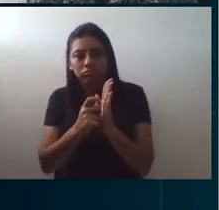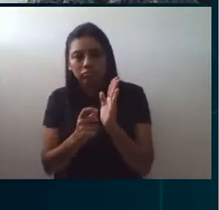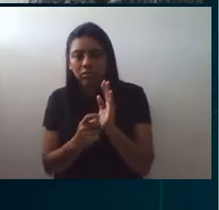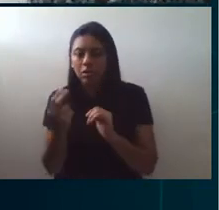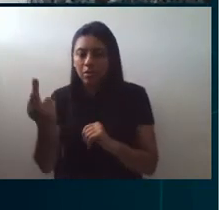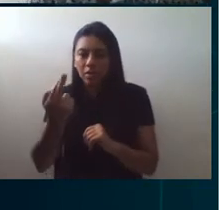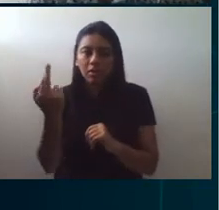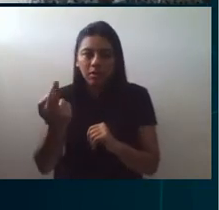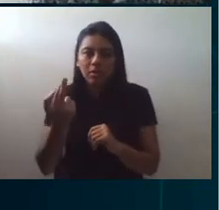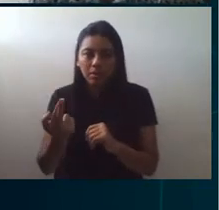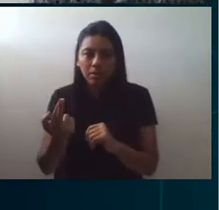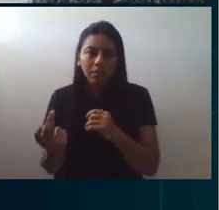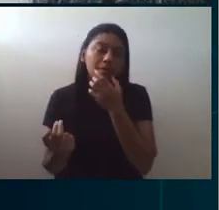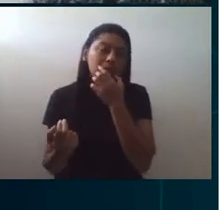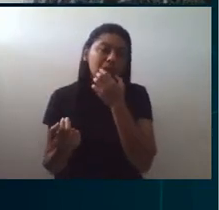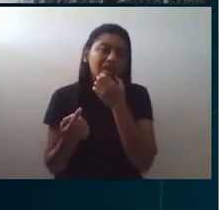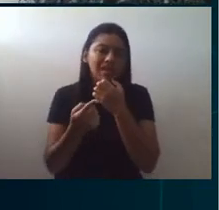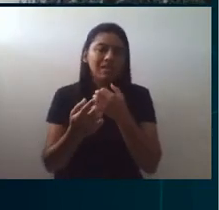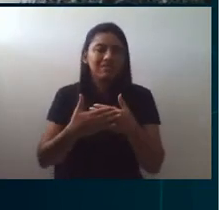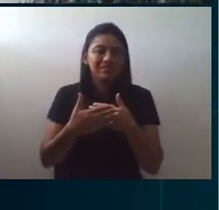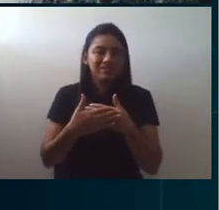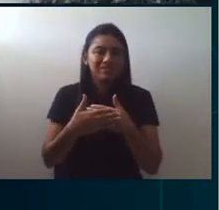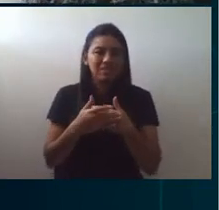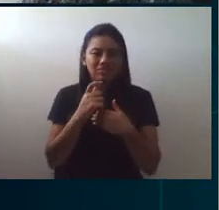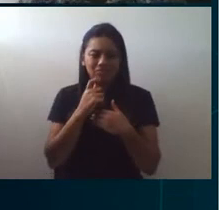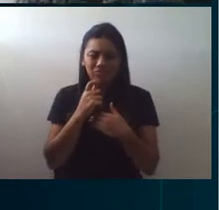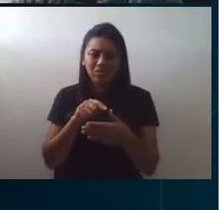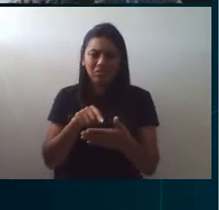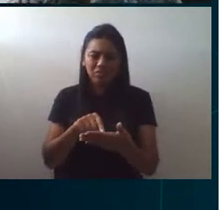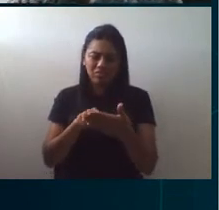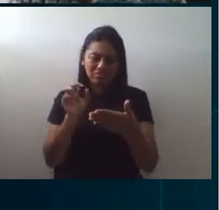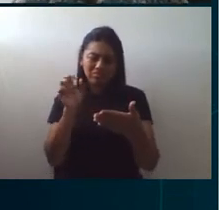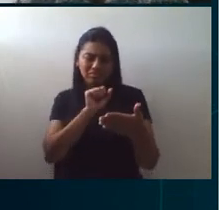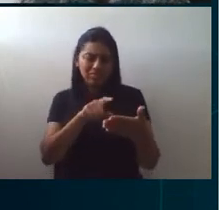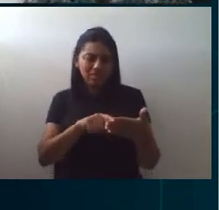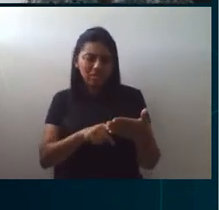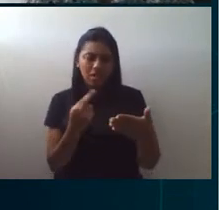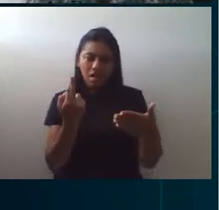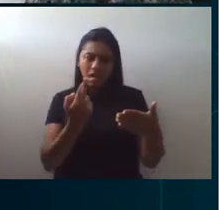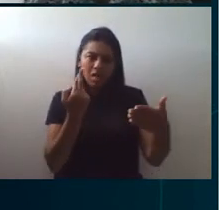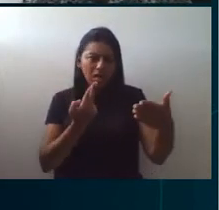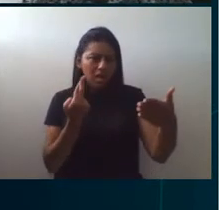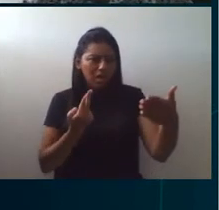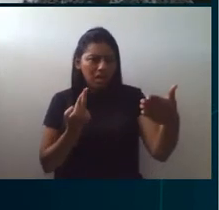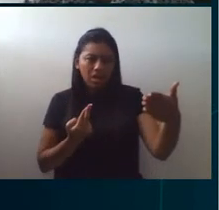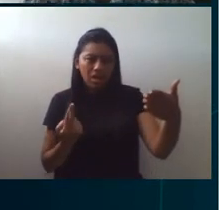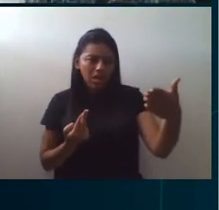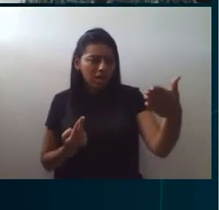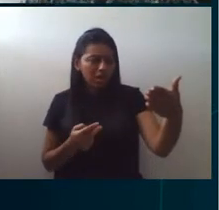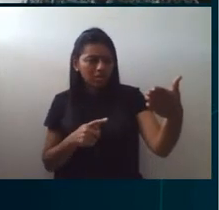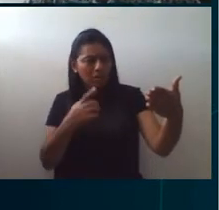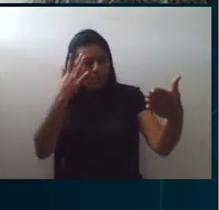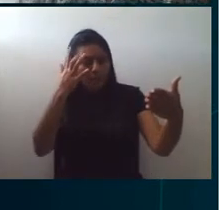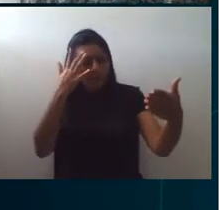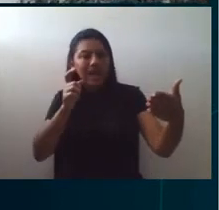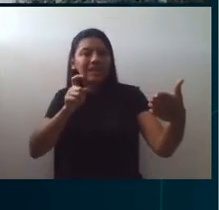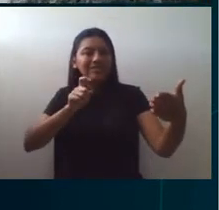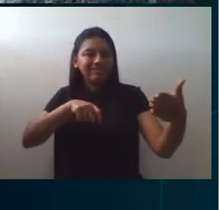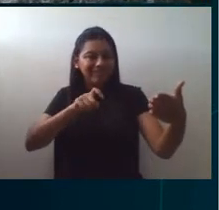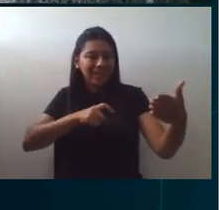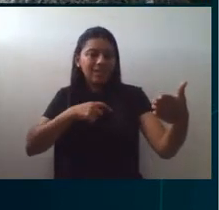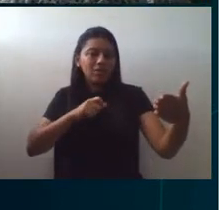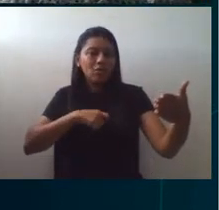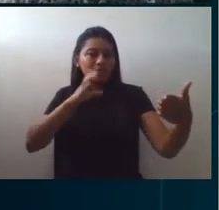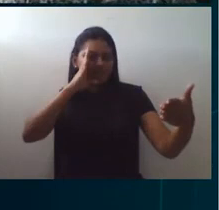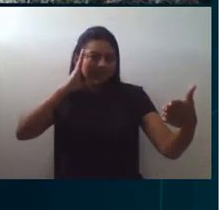tal, pues porque es lo que nos va a dar indicio, bueno, si esta palabra se repitió mucho es porque aquí hay algo que interpretar, aquí hay un patrón definido. Entonces aquí tenemos